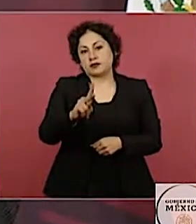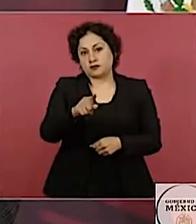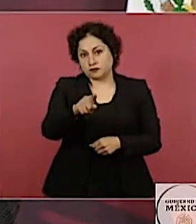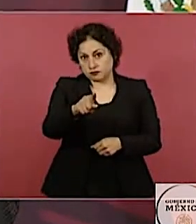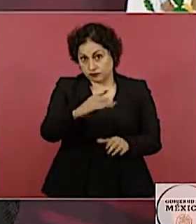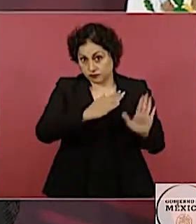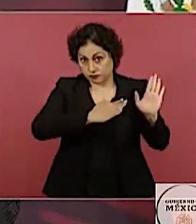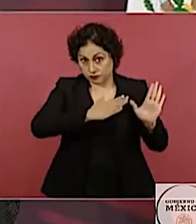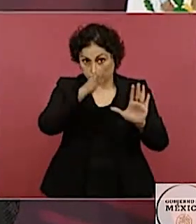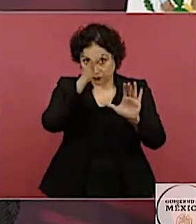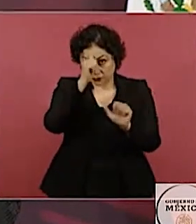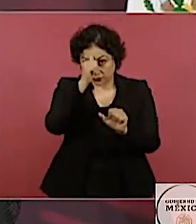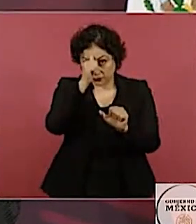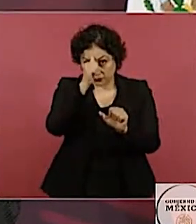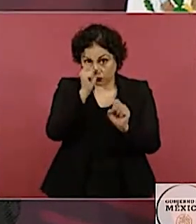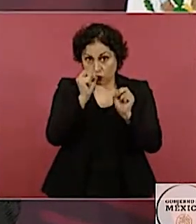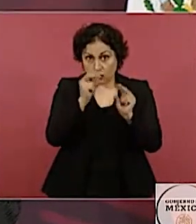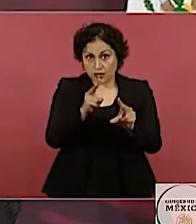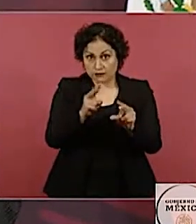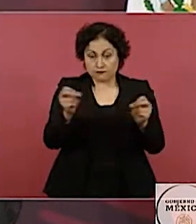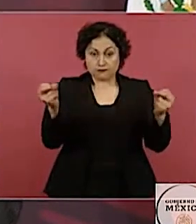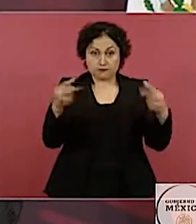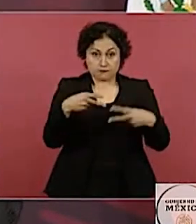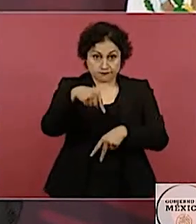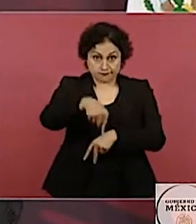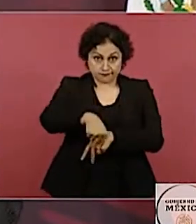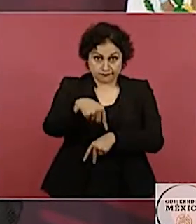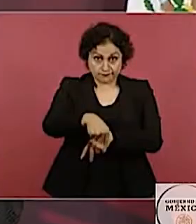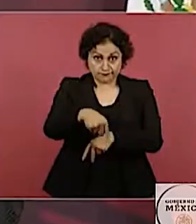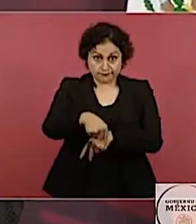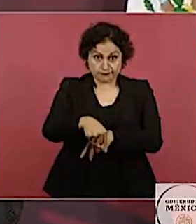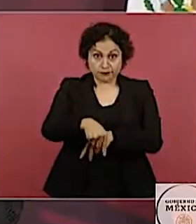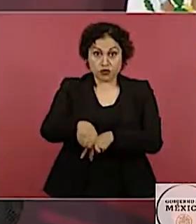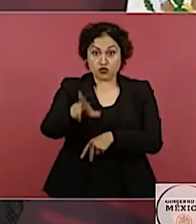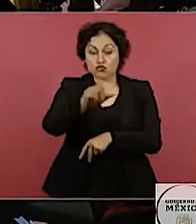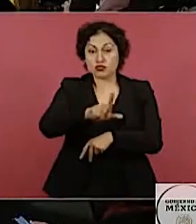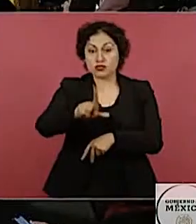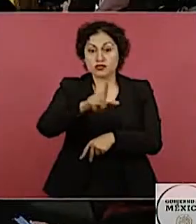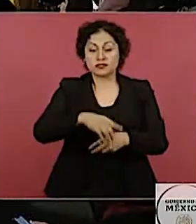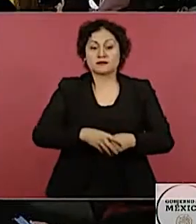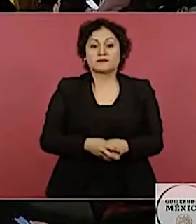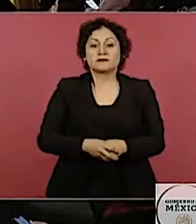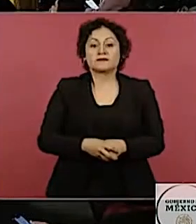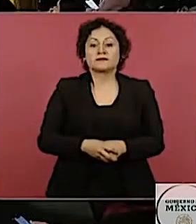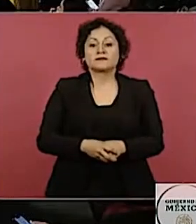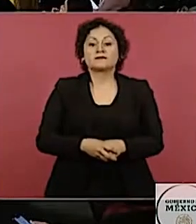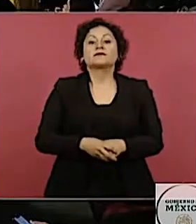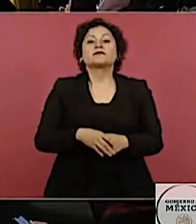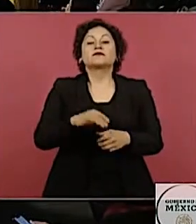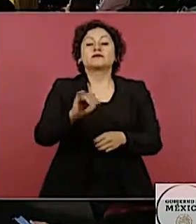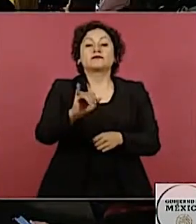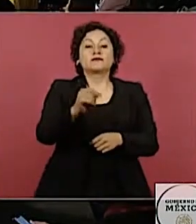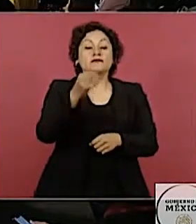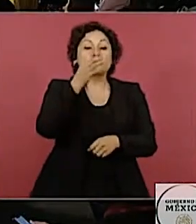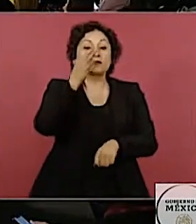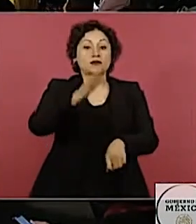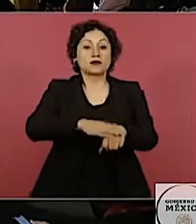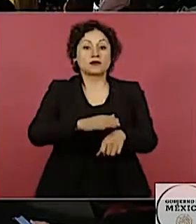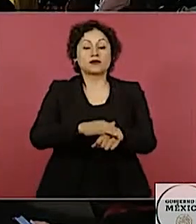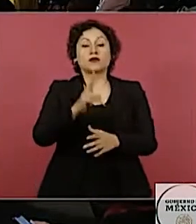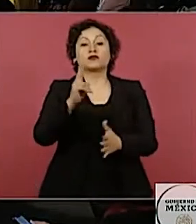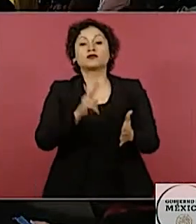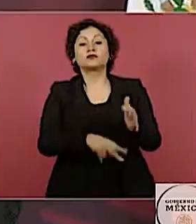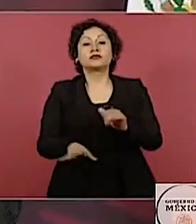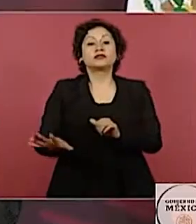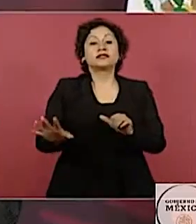compromiso nos vemos acá el L Muchas gracias señor el esfuerzo de los trabajadores 2600 compañeros y